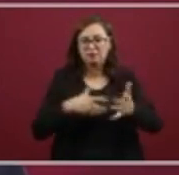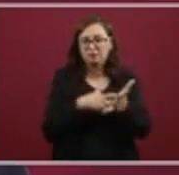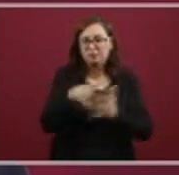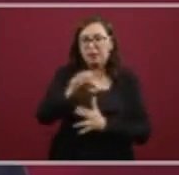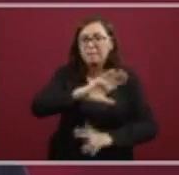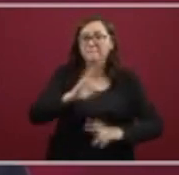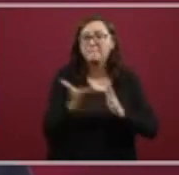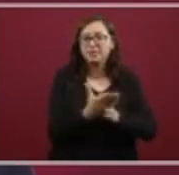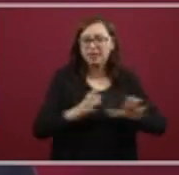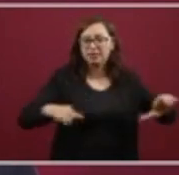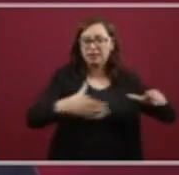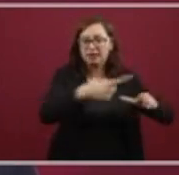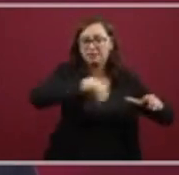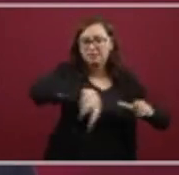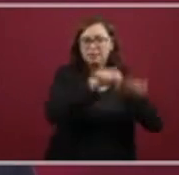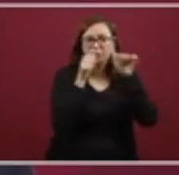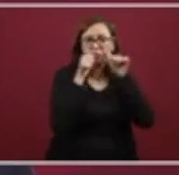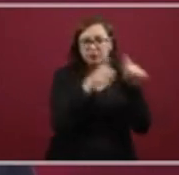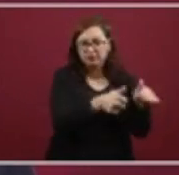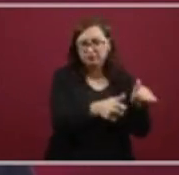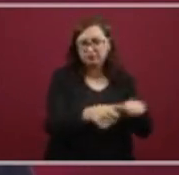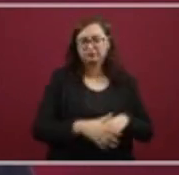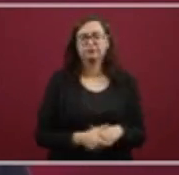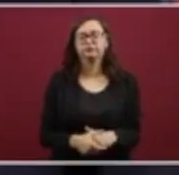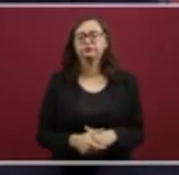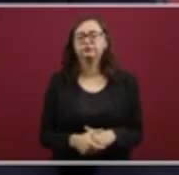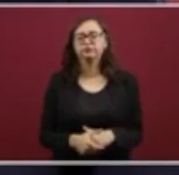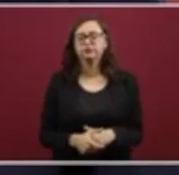menos. Y